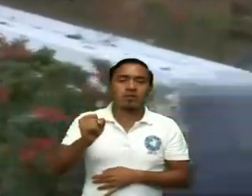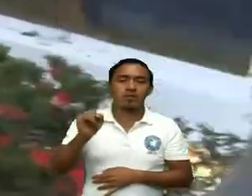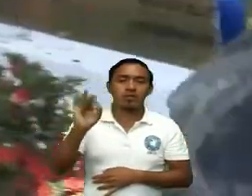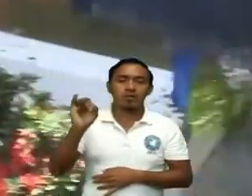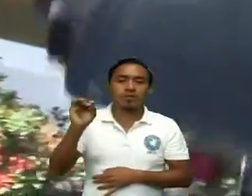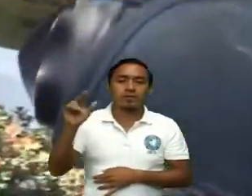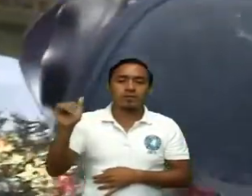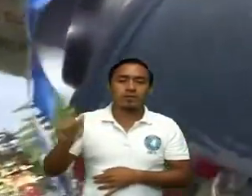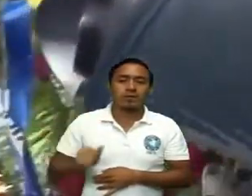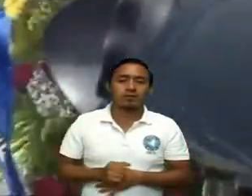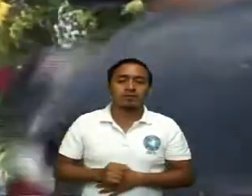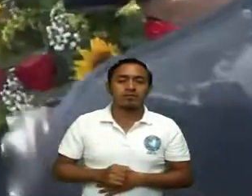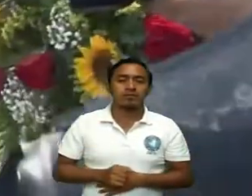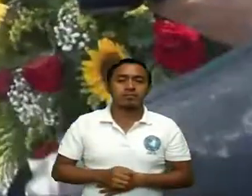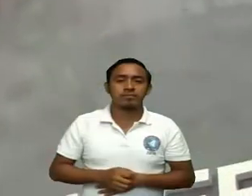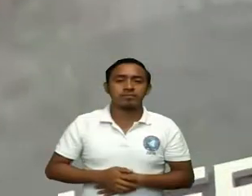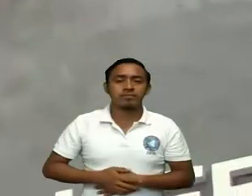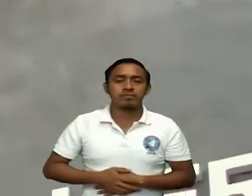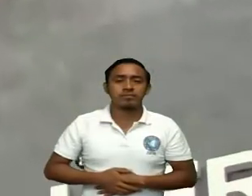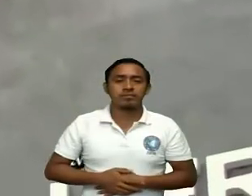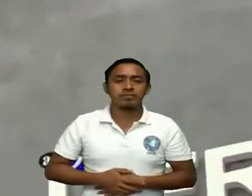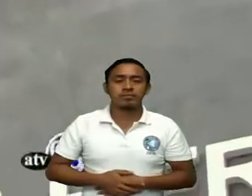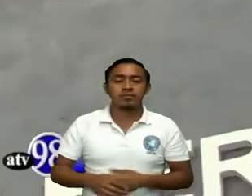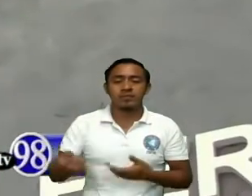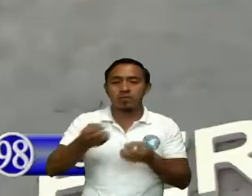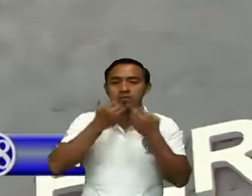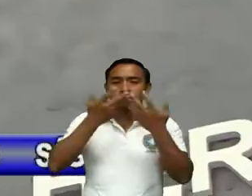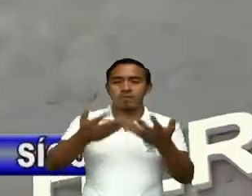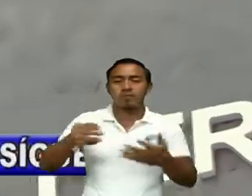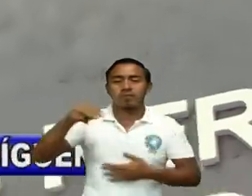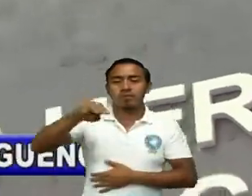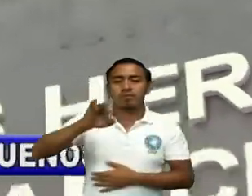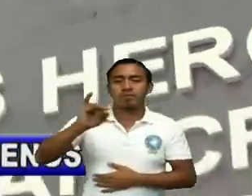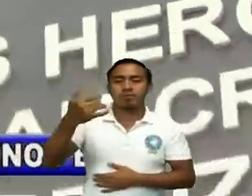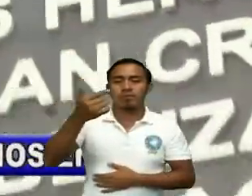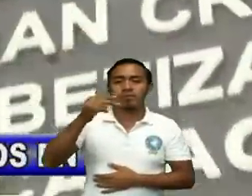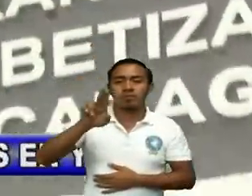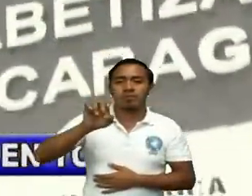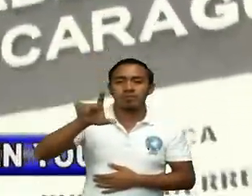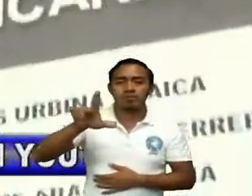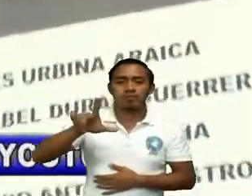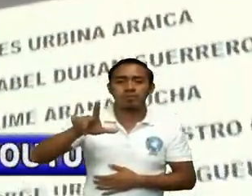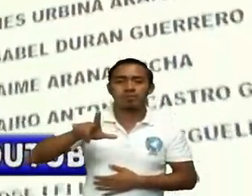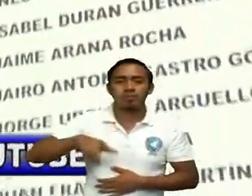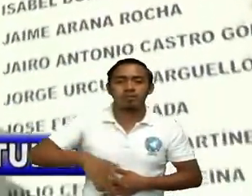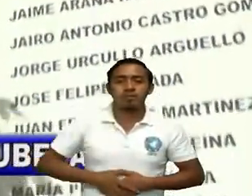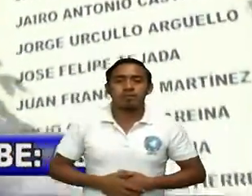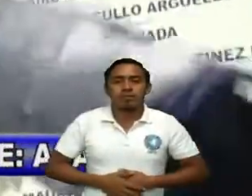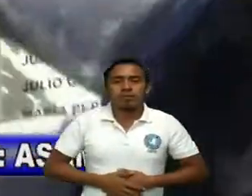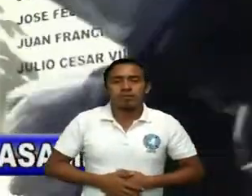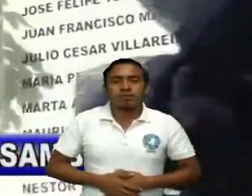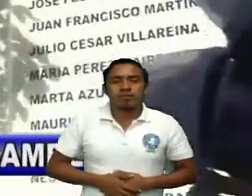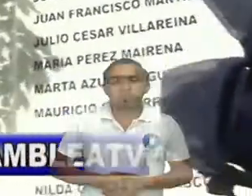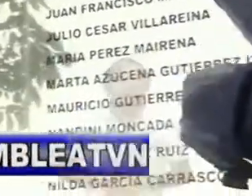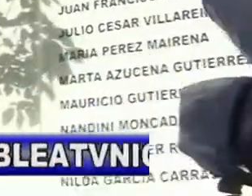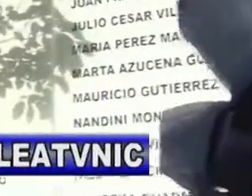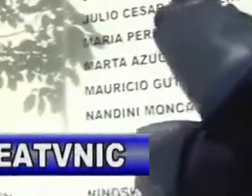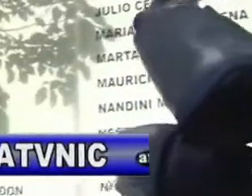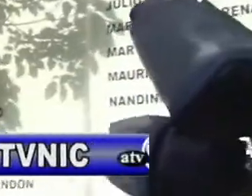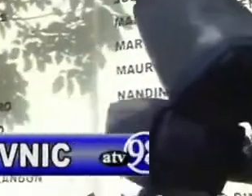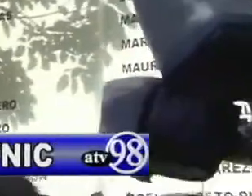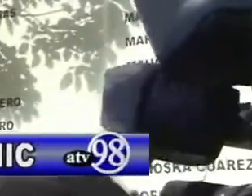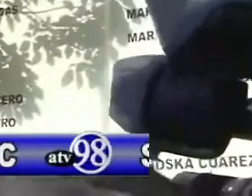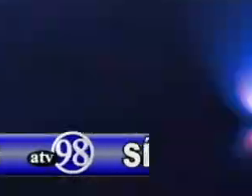comandante Carlos Fonseca Amador. Con cámara de Ronald Ruiz para el canal parlamentario, les informó Miguel Carranza Mena.